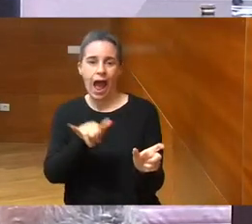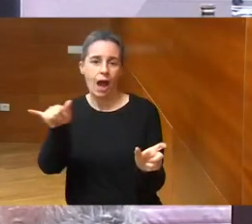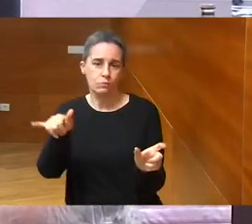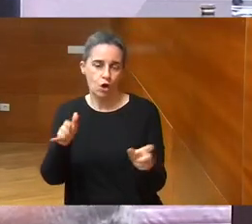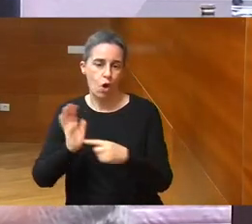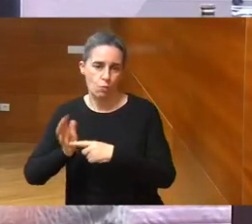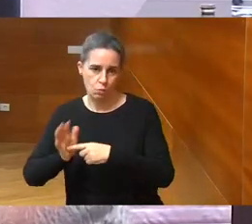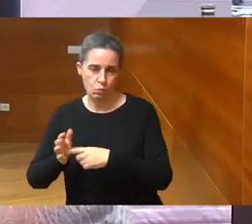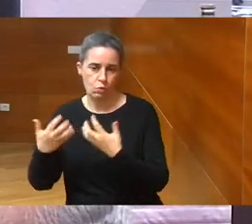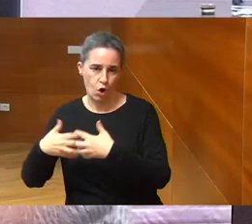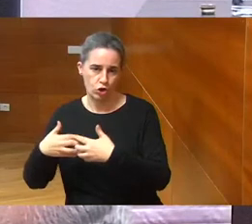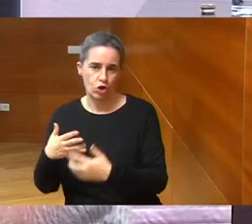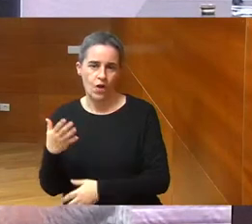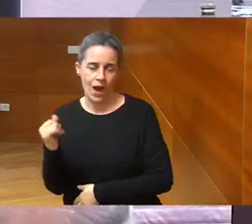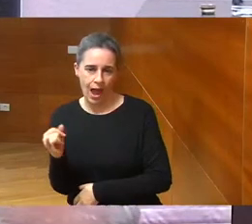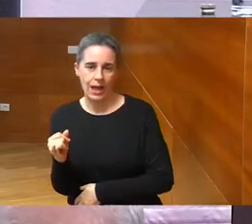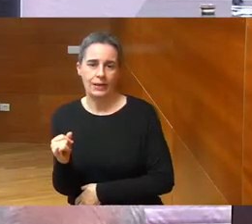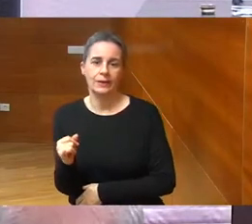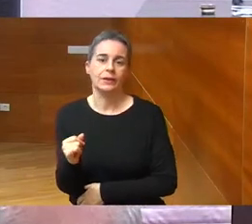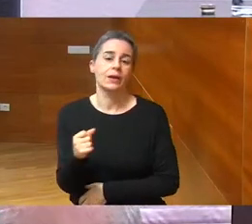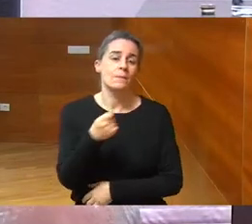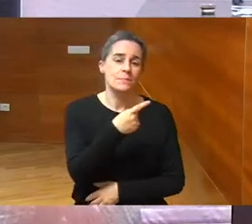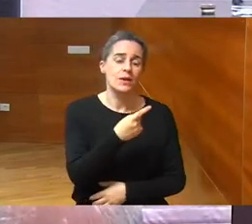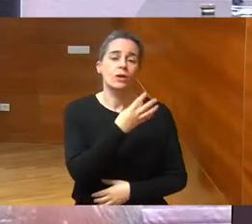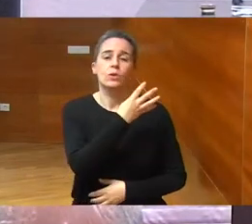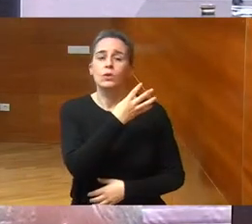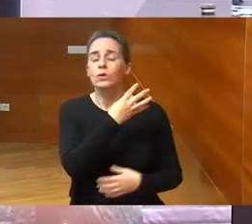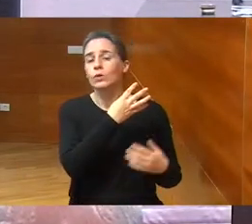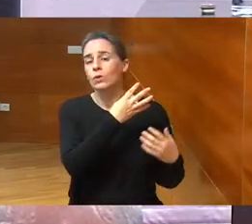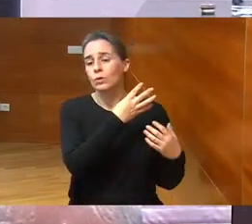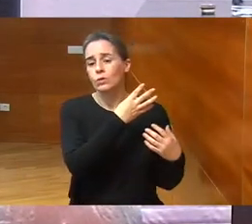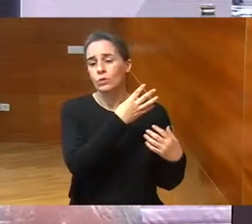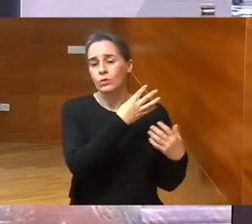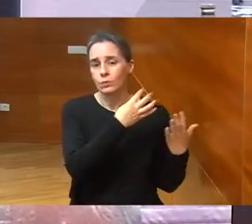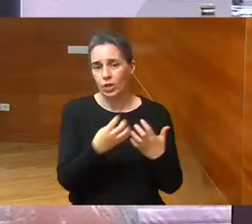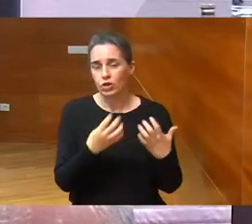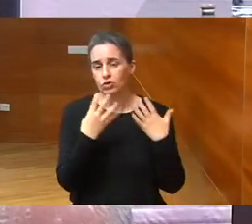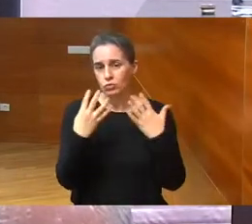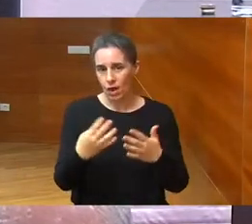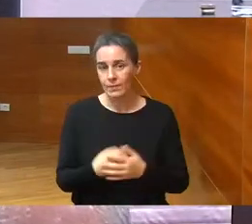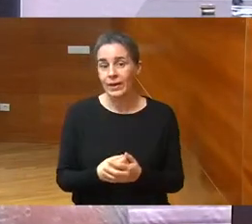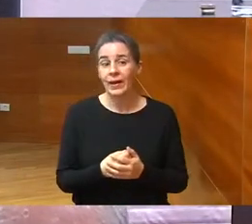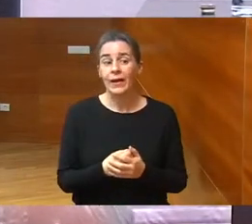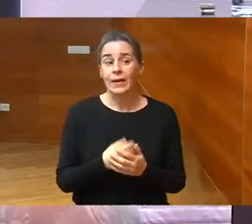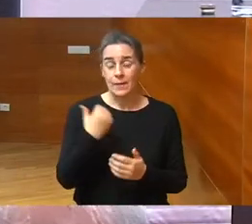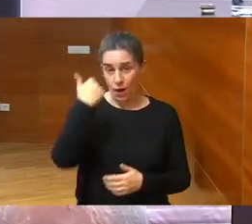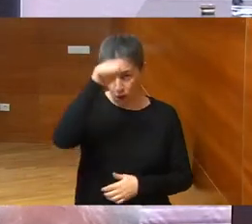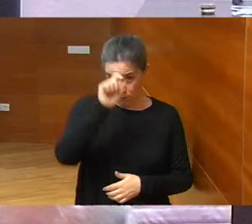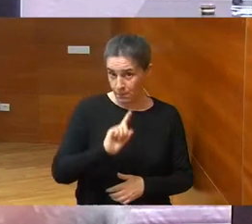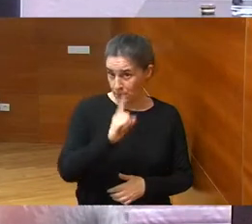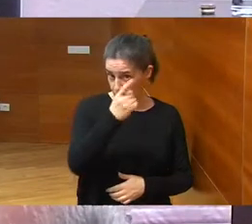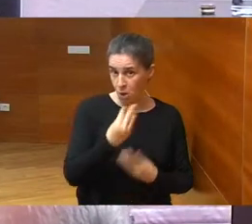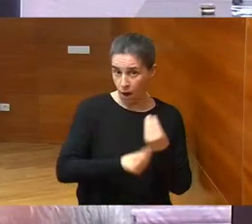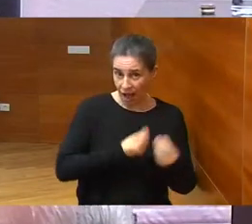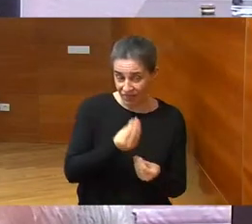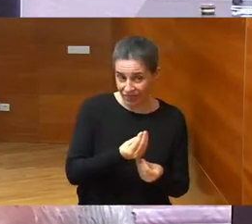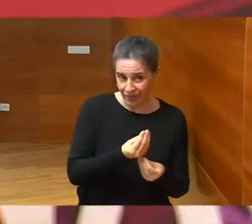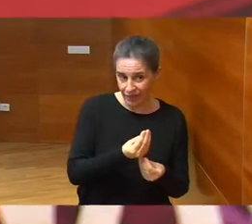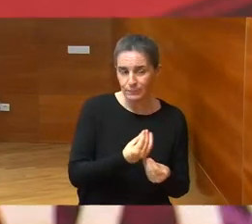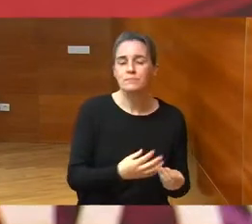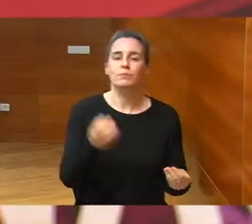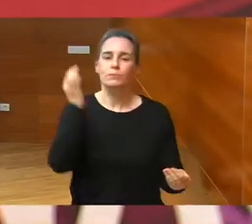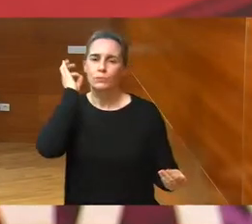Luis bbl y otro constructor en 19 entonces una vez que ficho estos le pide ayuda